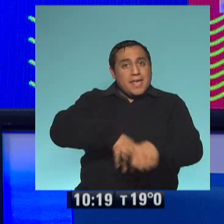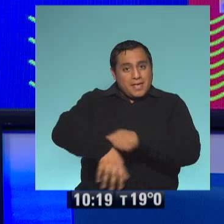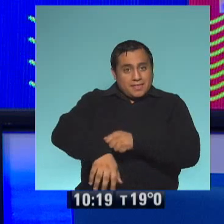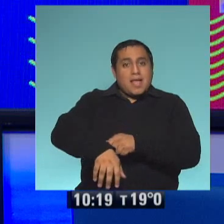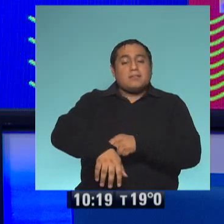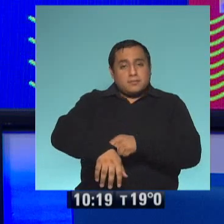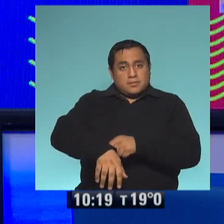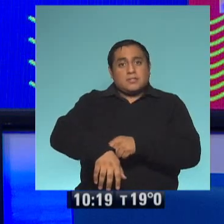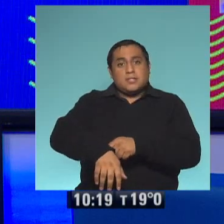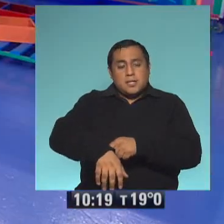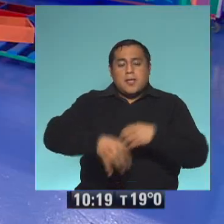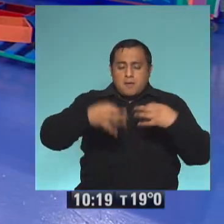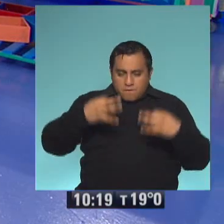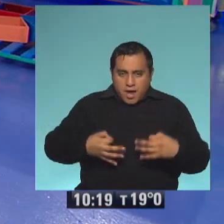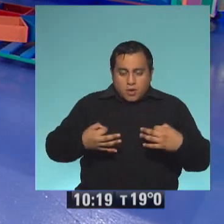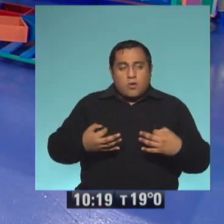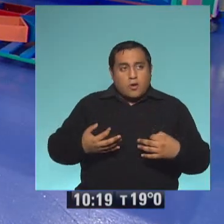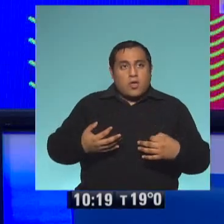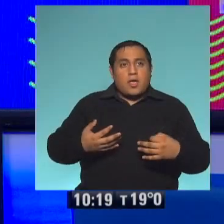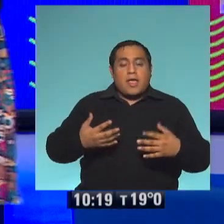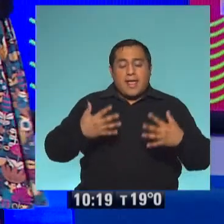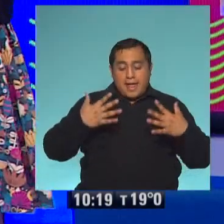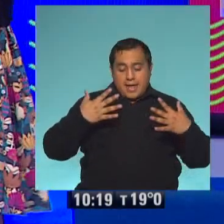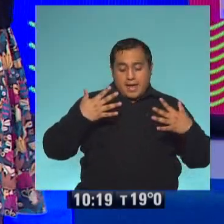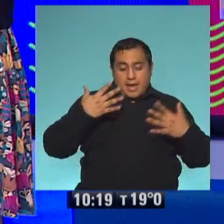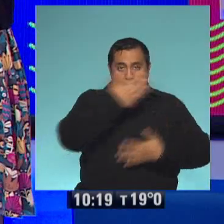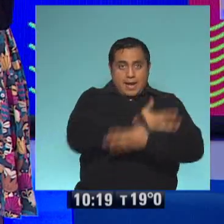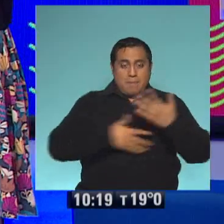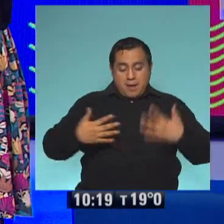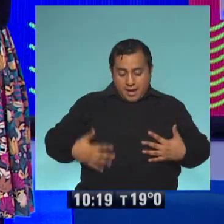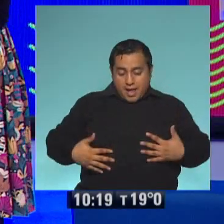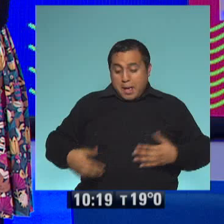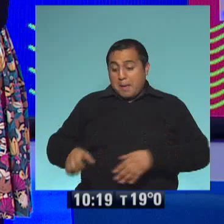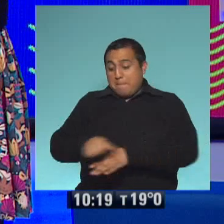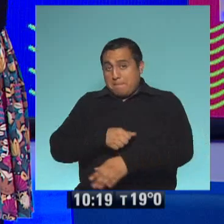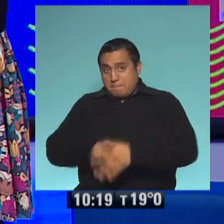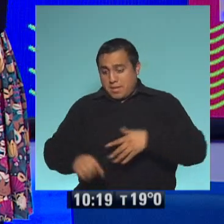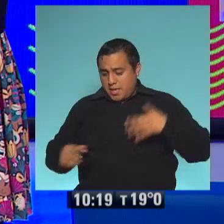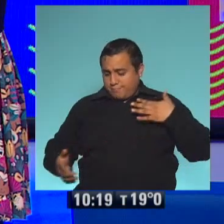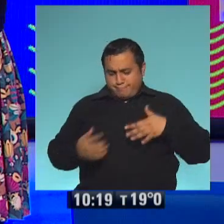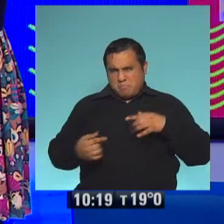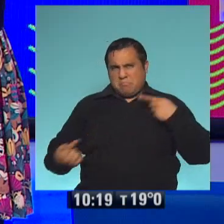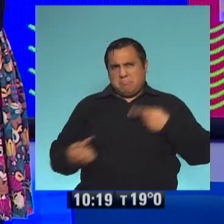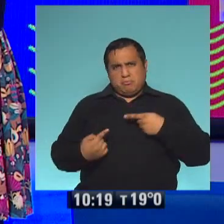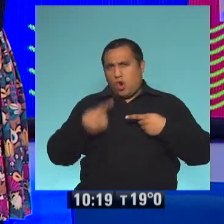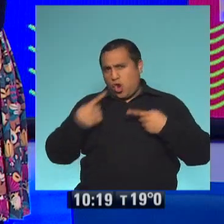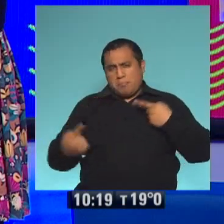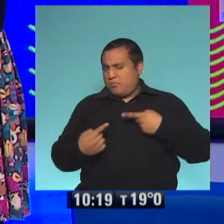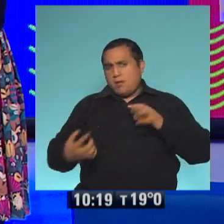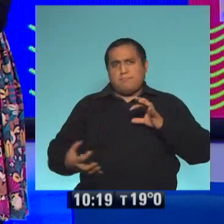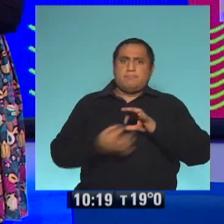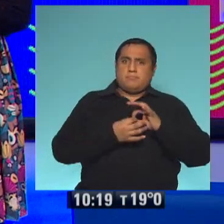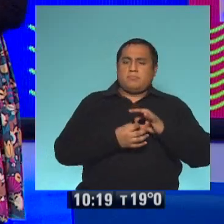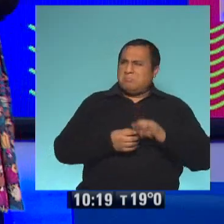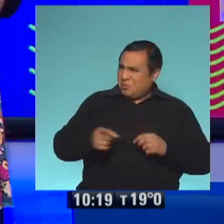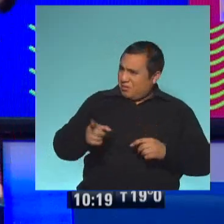te enseñaron y con en el calzoncillo curso? Que te pones arriba para ir tipo súper. ¿Quién chequea eso en el curso? Bueno, es un curso que yo tomé.